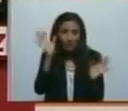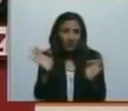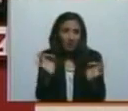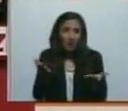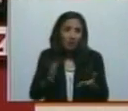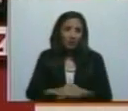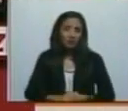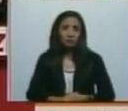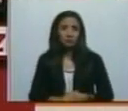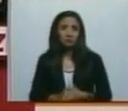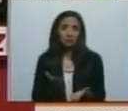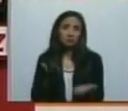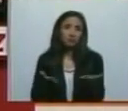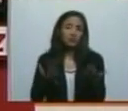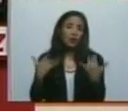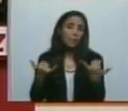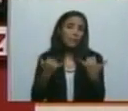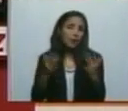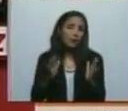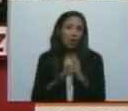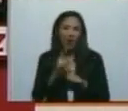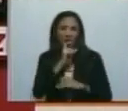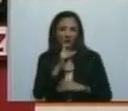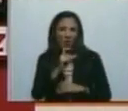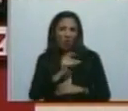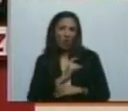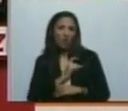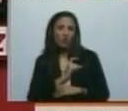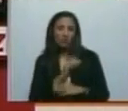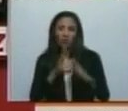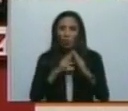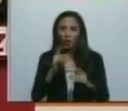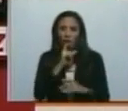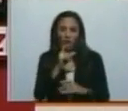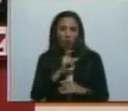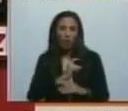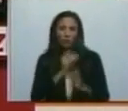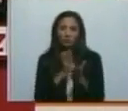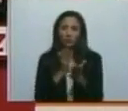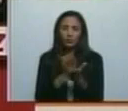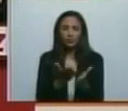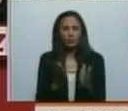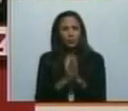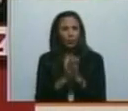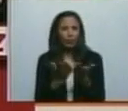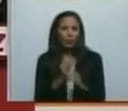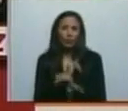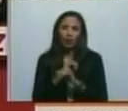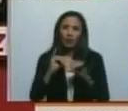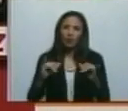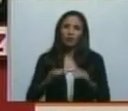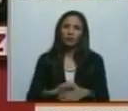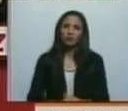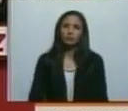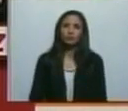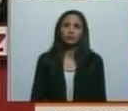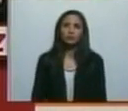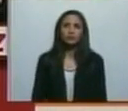y a ellos mismos por el odio. No vale. No, no,